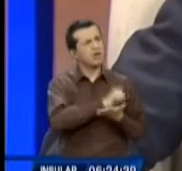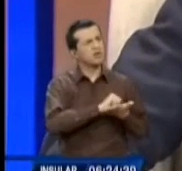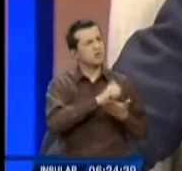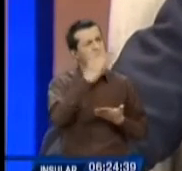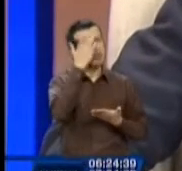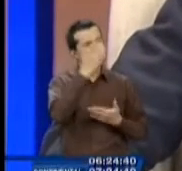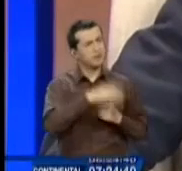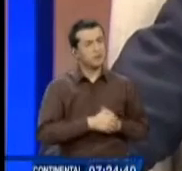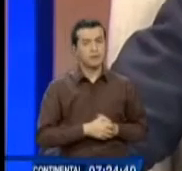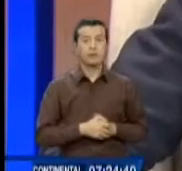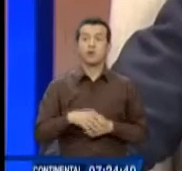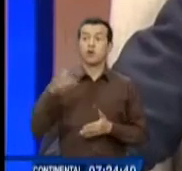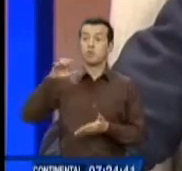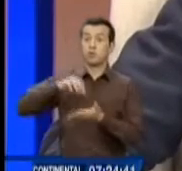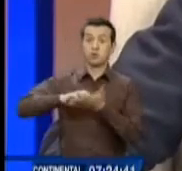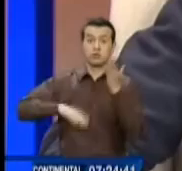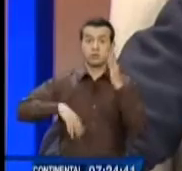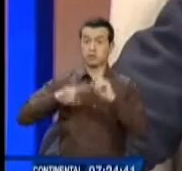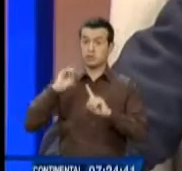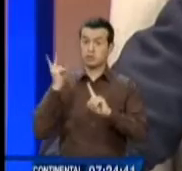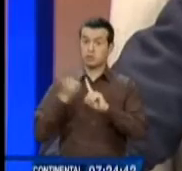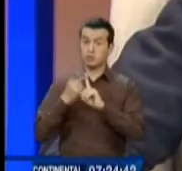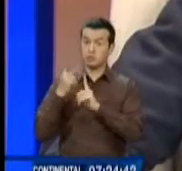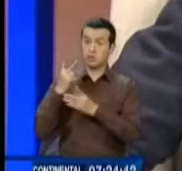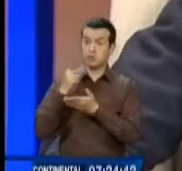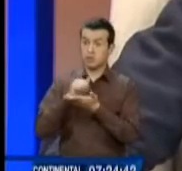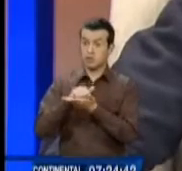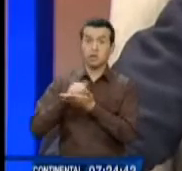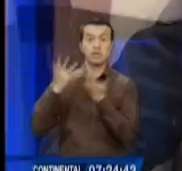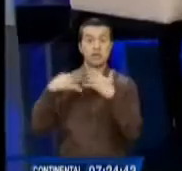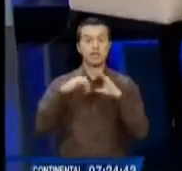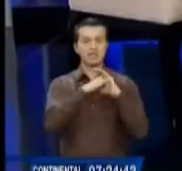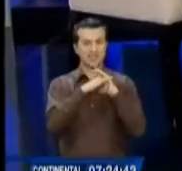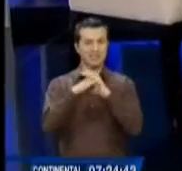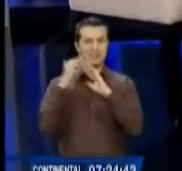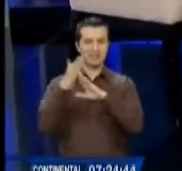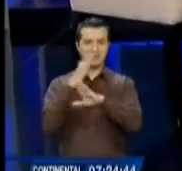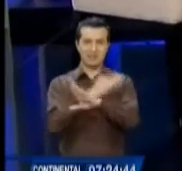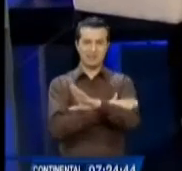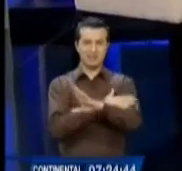El Azuay es la segunda provincia que visitamos. Primero estuvimos en Santa Elena, hicimos